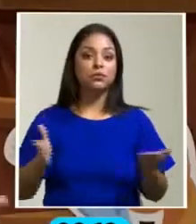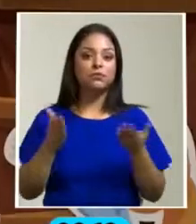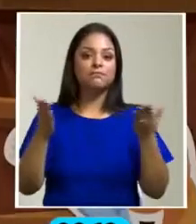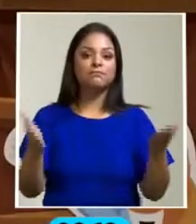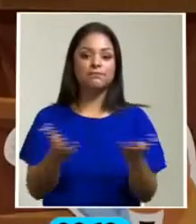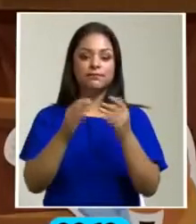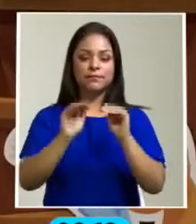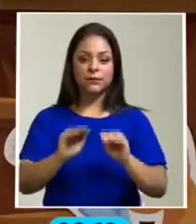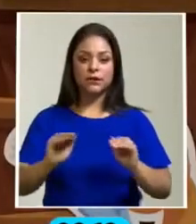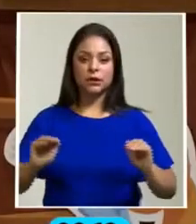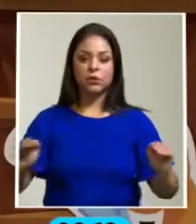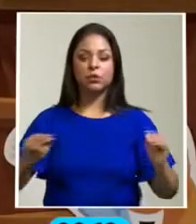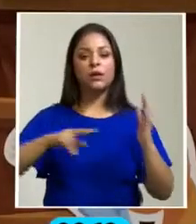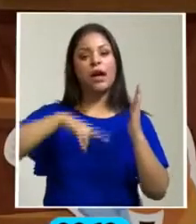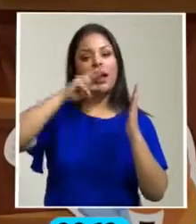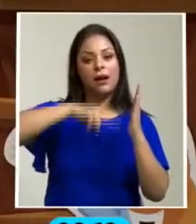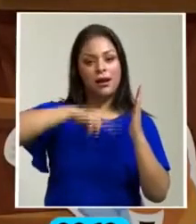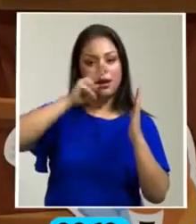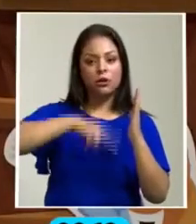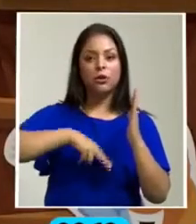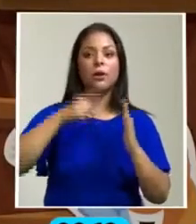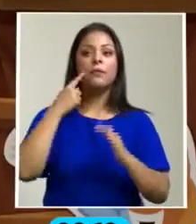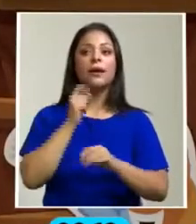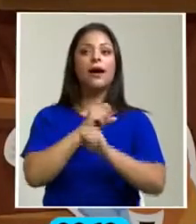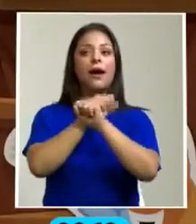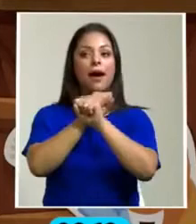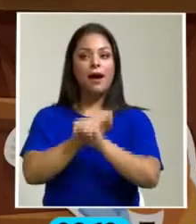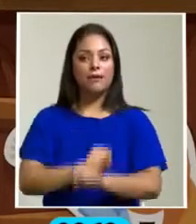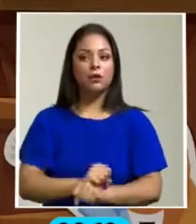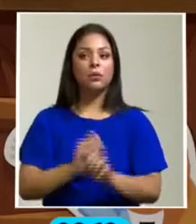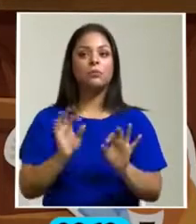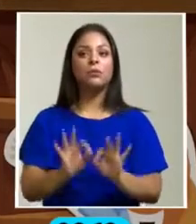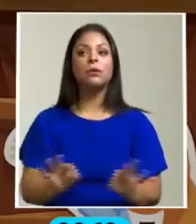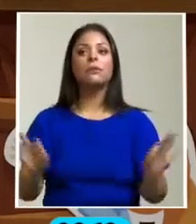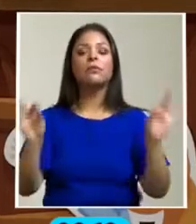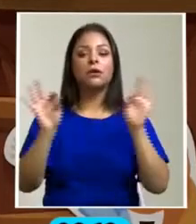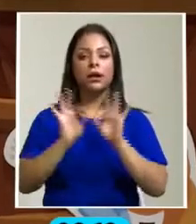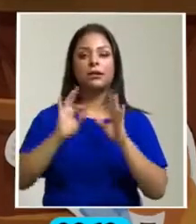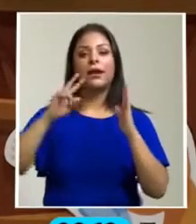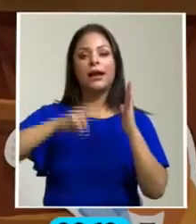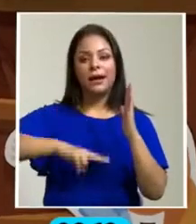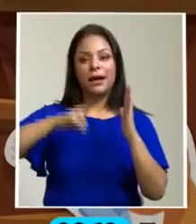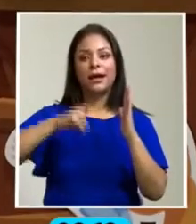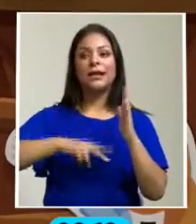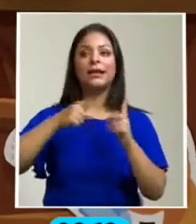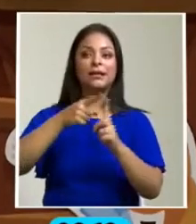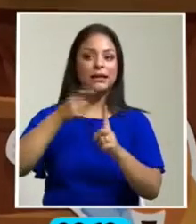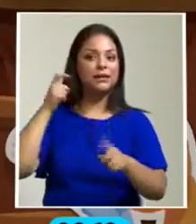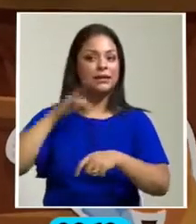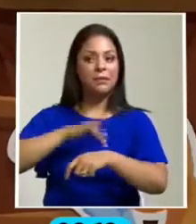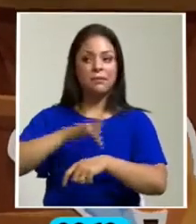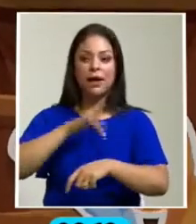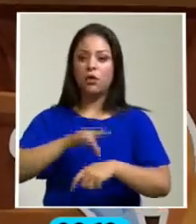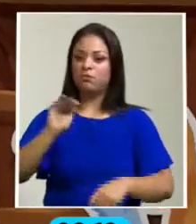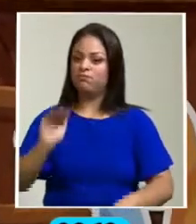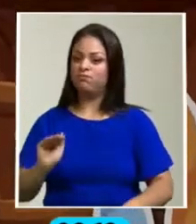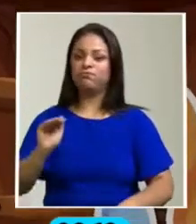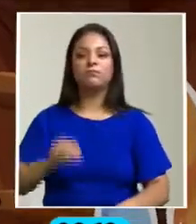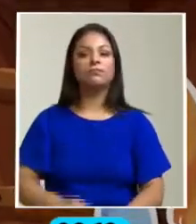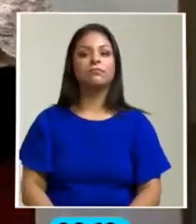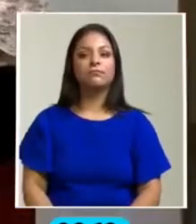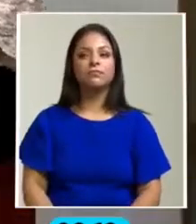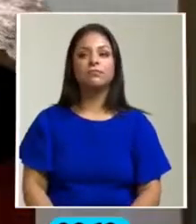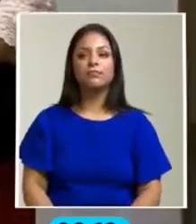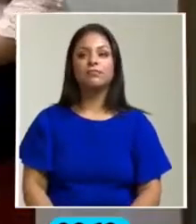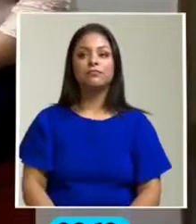niñas la lectura, porque es un hábito que debe ser muy importante y que debe formarse desde la edad temprana. Me parece una